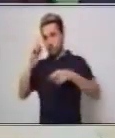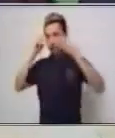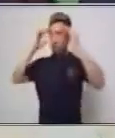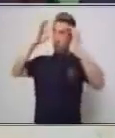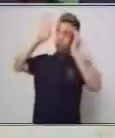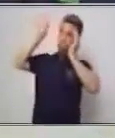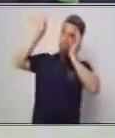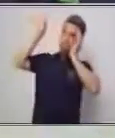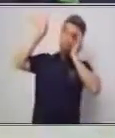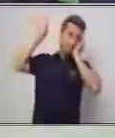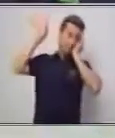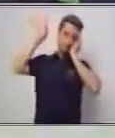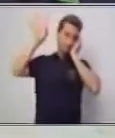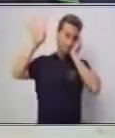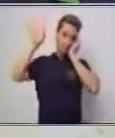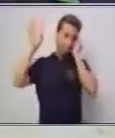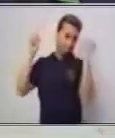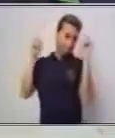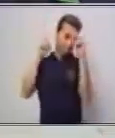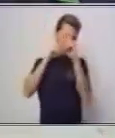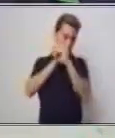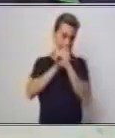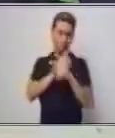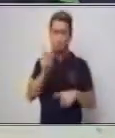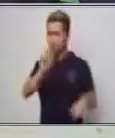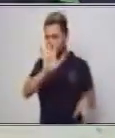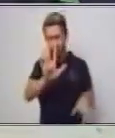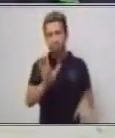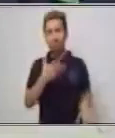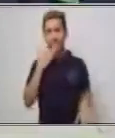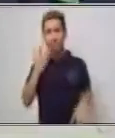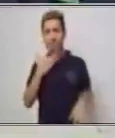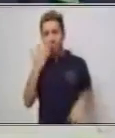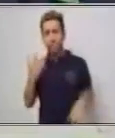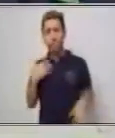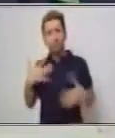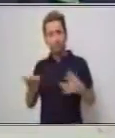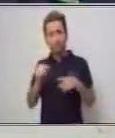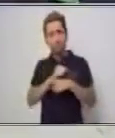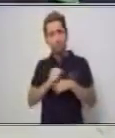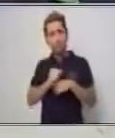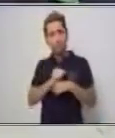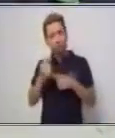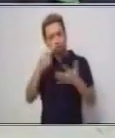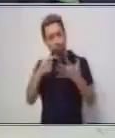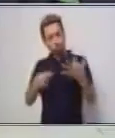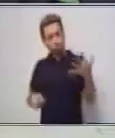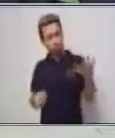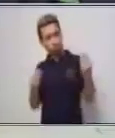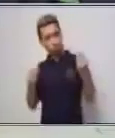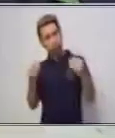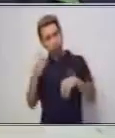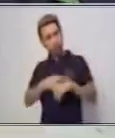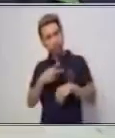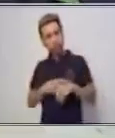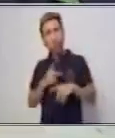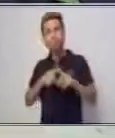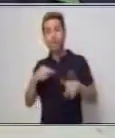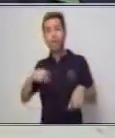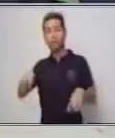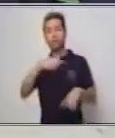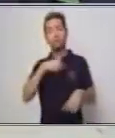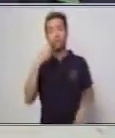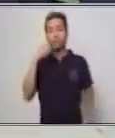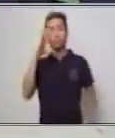está complicado, ¿no? Es algo sencillo. Nosotros lo hemos practicado en un sinfín de momentos. Lo que pasa es de que no nos damos cuenta.